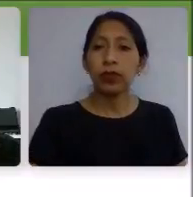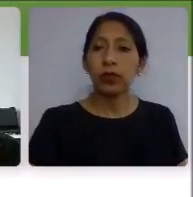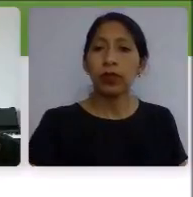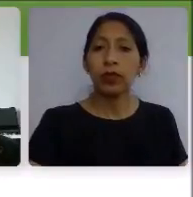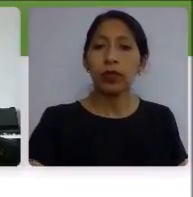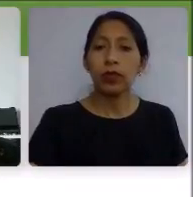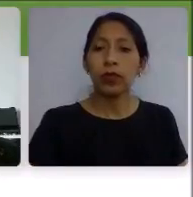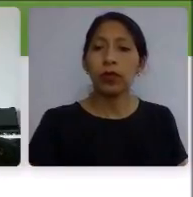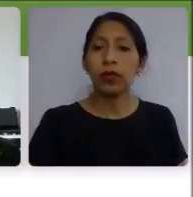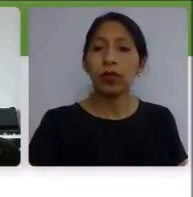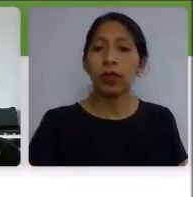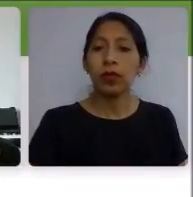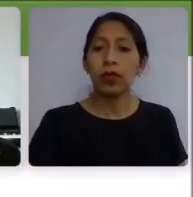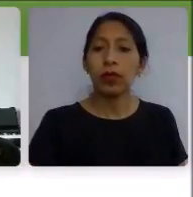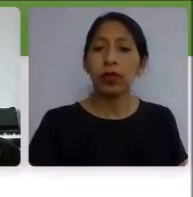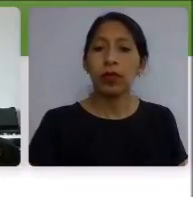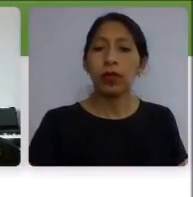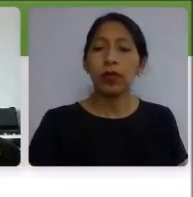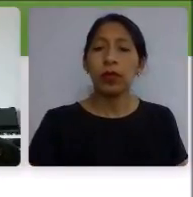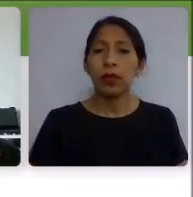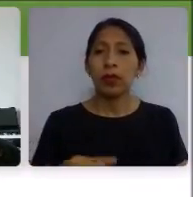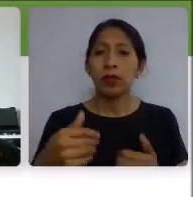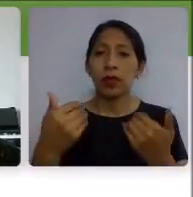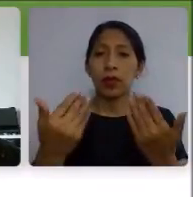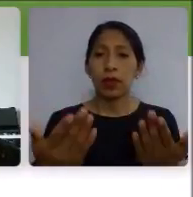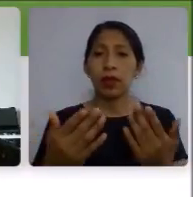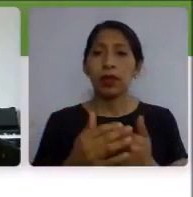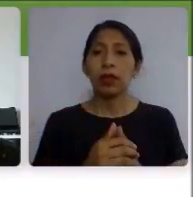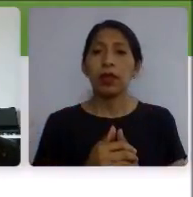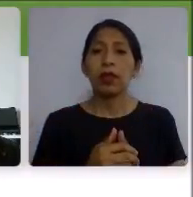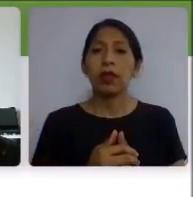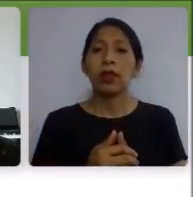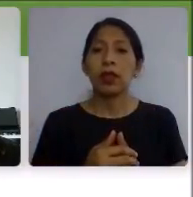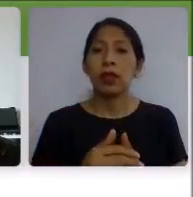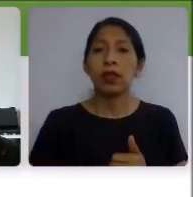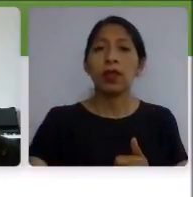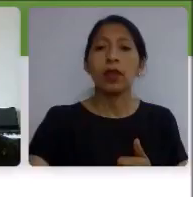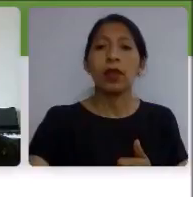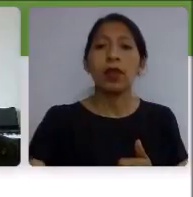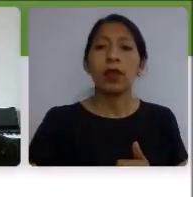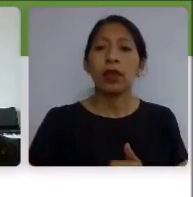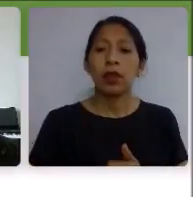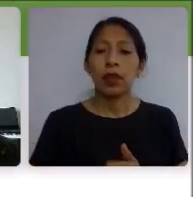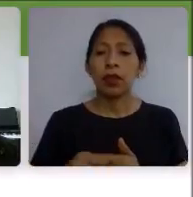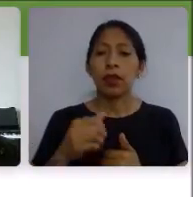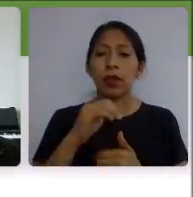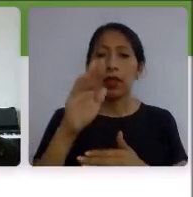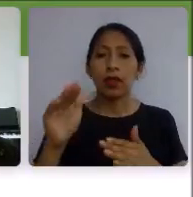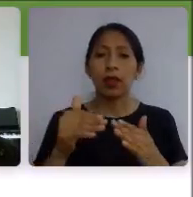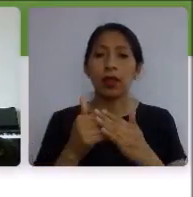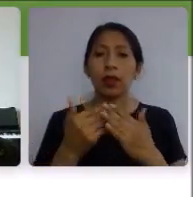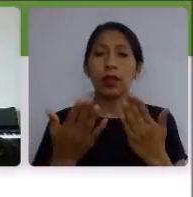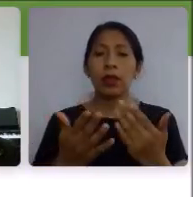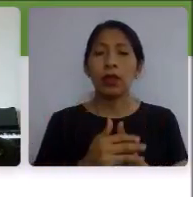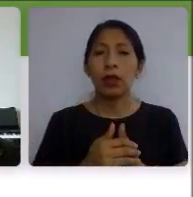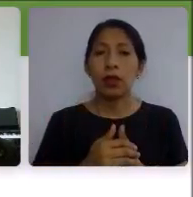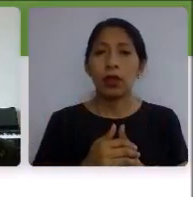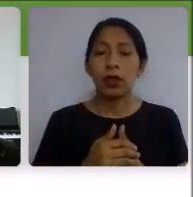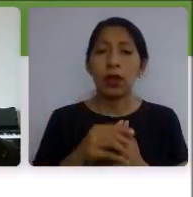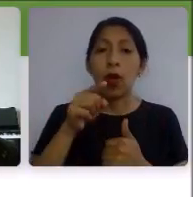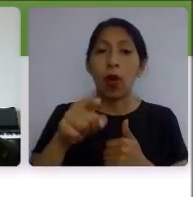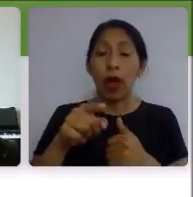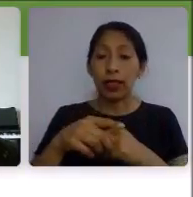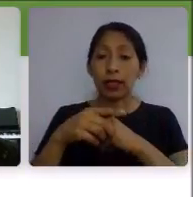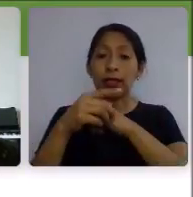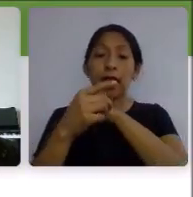Como dato tenemos los números ya calculados. El mercado potencial de vacacionistas hacia